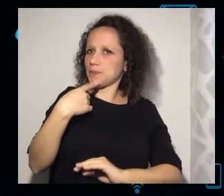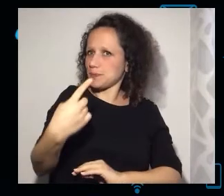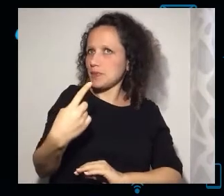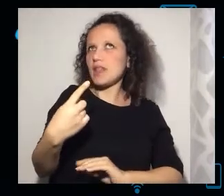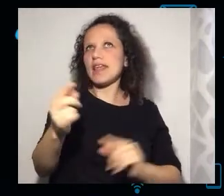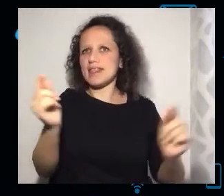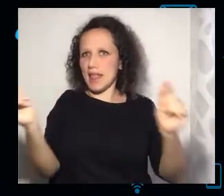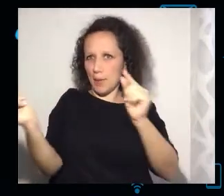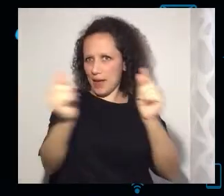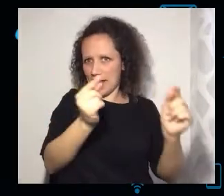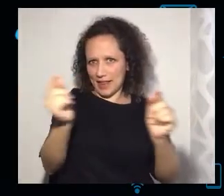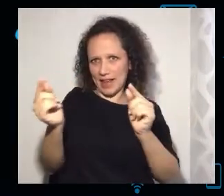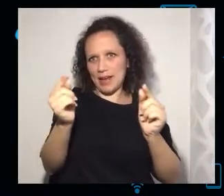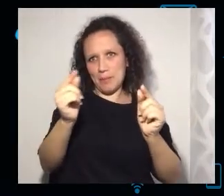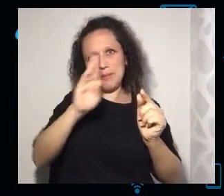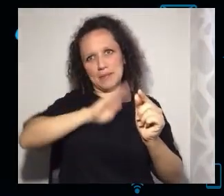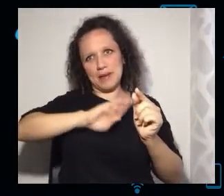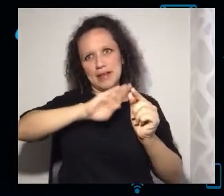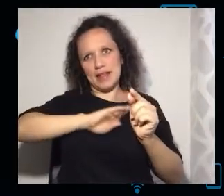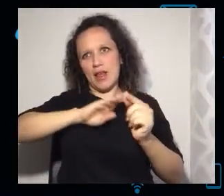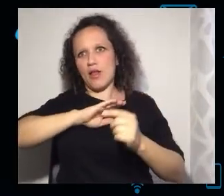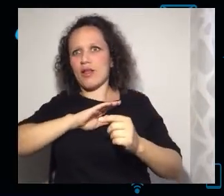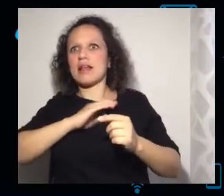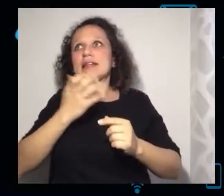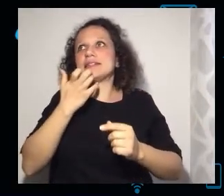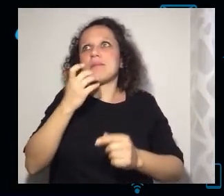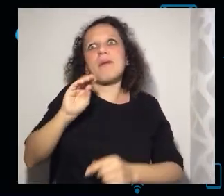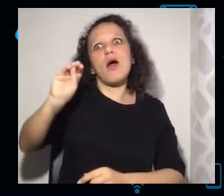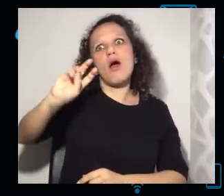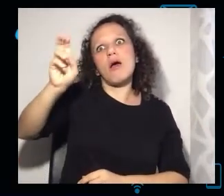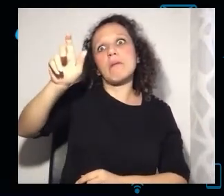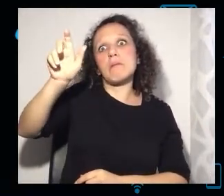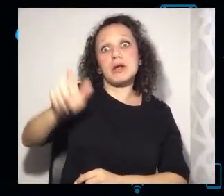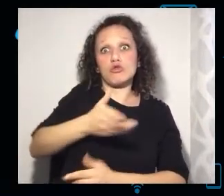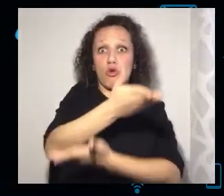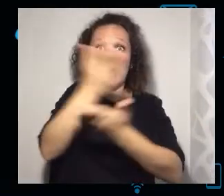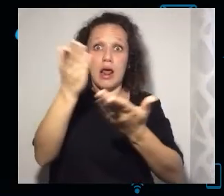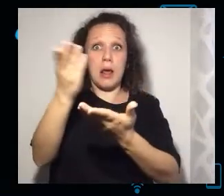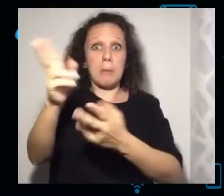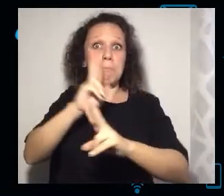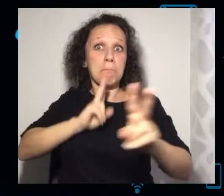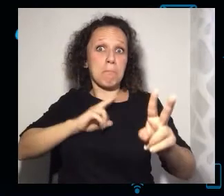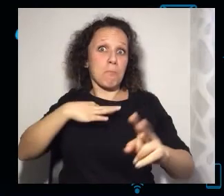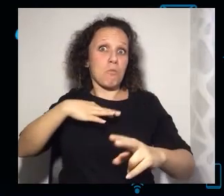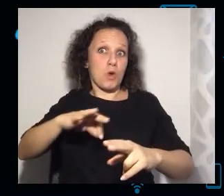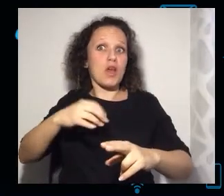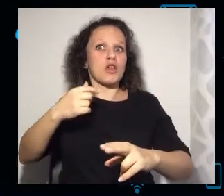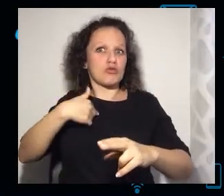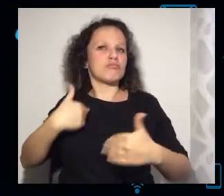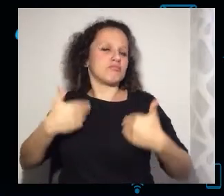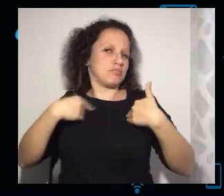debate y luego quizás si en las prontas alguien quiere decir algo pues responderé